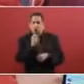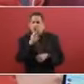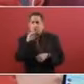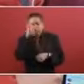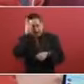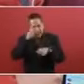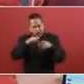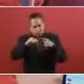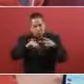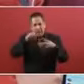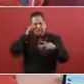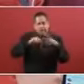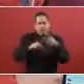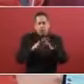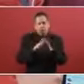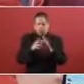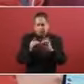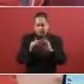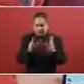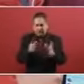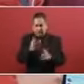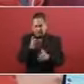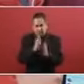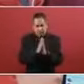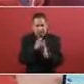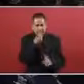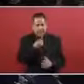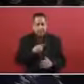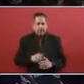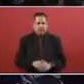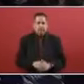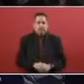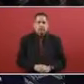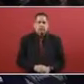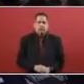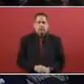arriba. Si nada más nos pudiera precisar ese datito, secretaria.